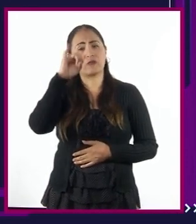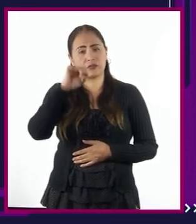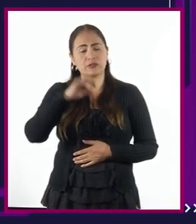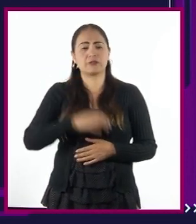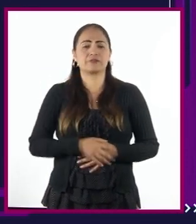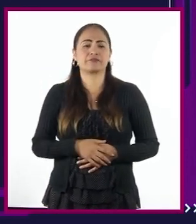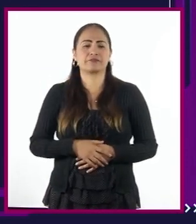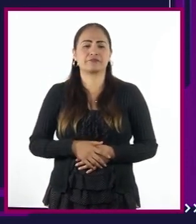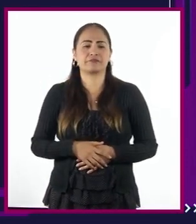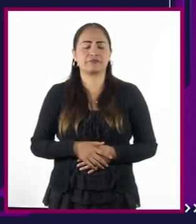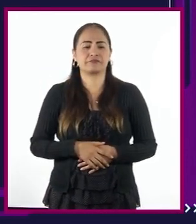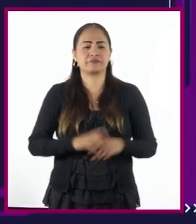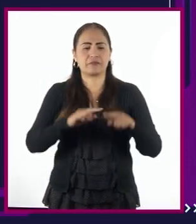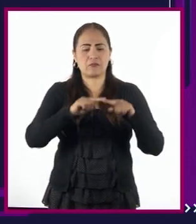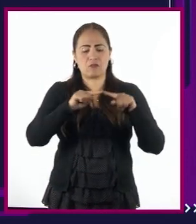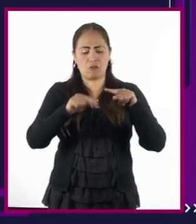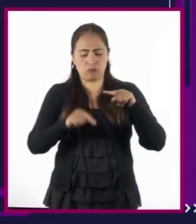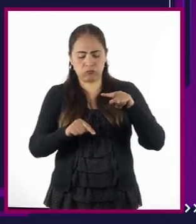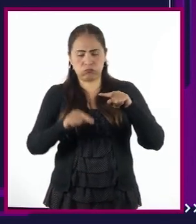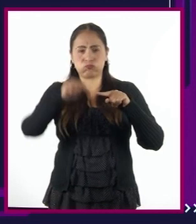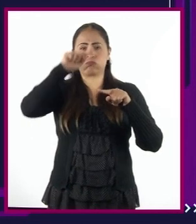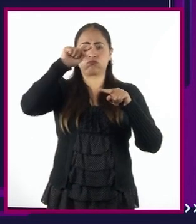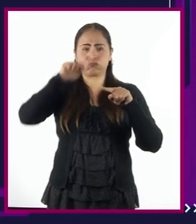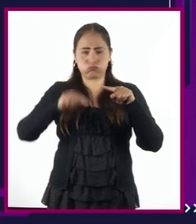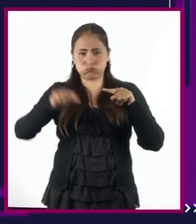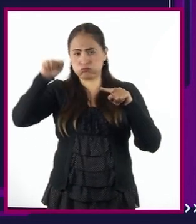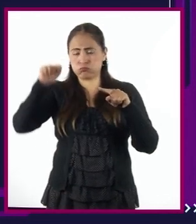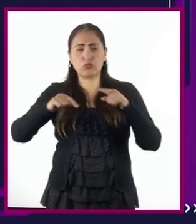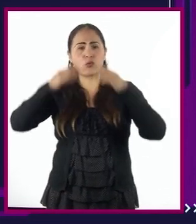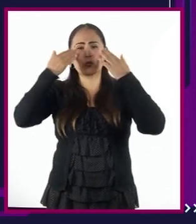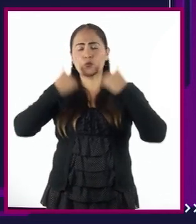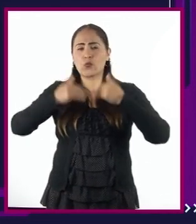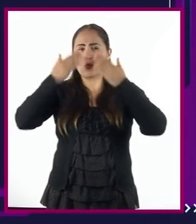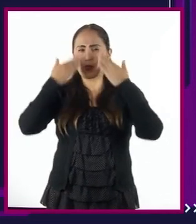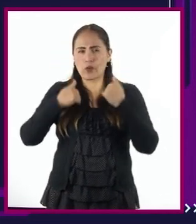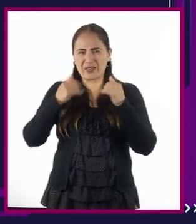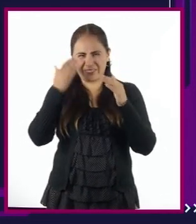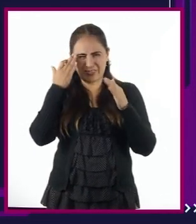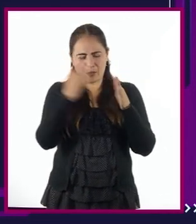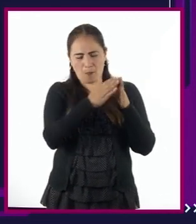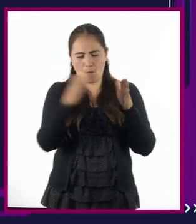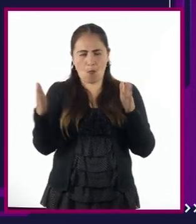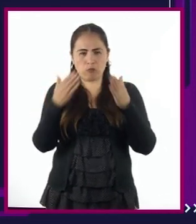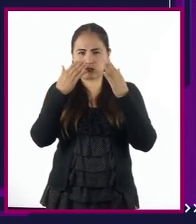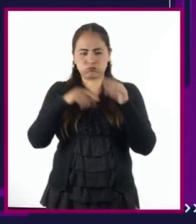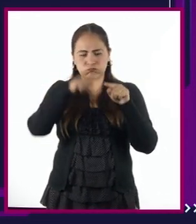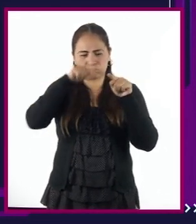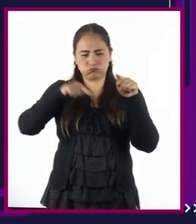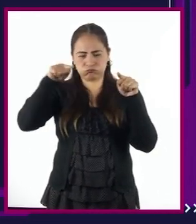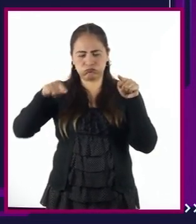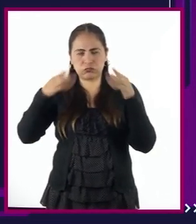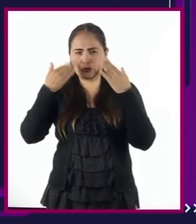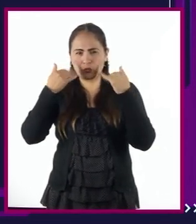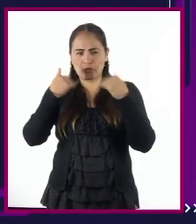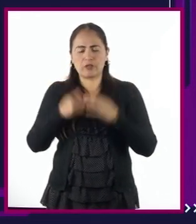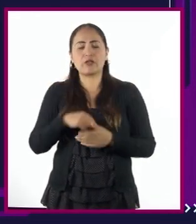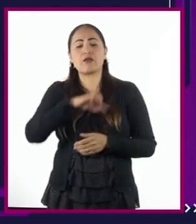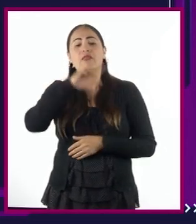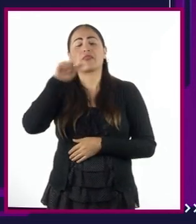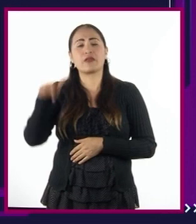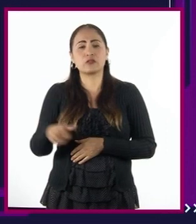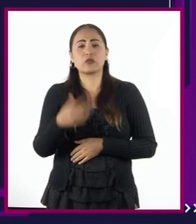que no hay inclinación o pendiente del segmento de recta en ese periodo. ¿Qué pasó